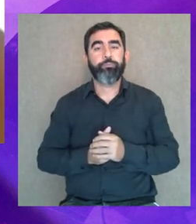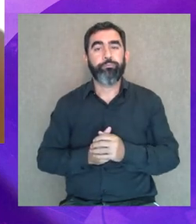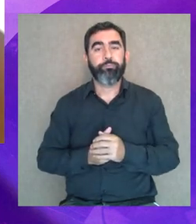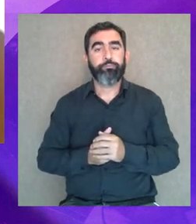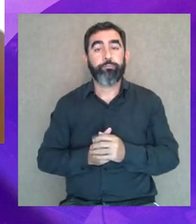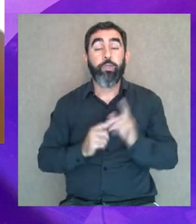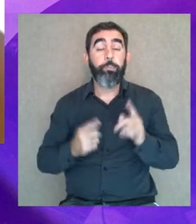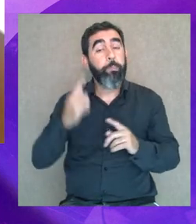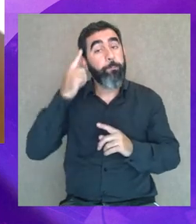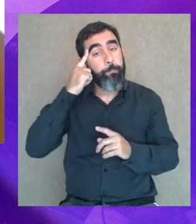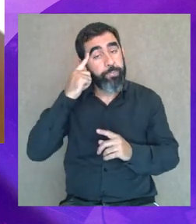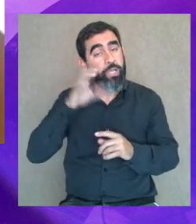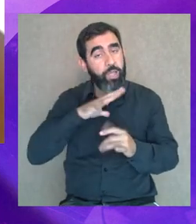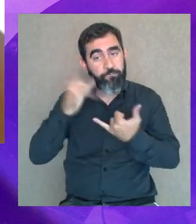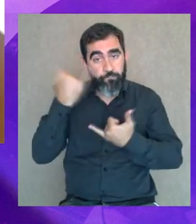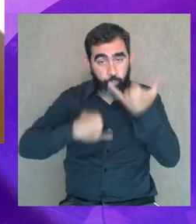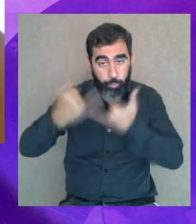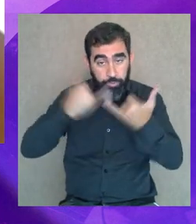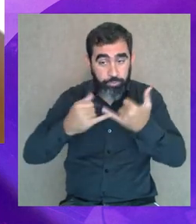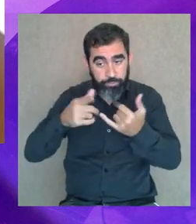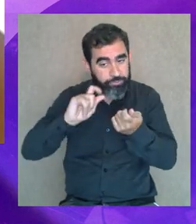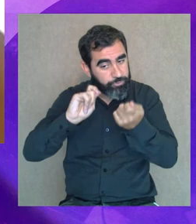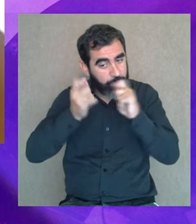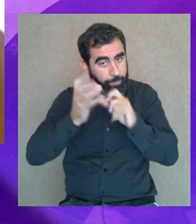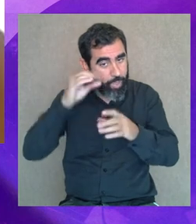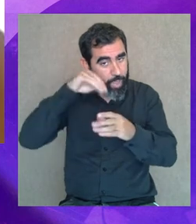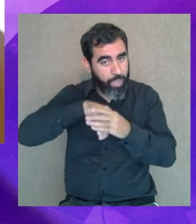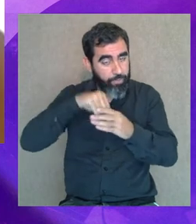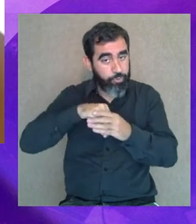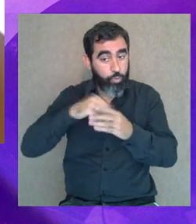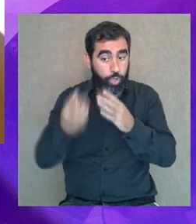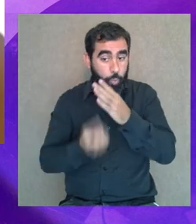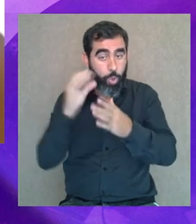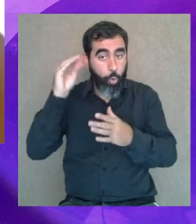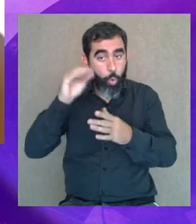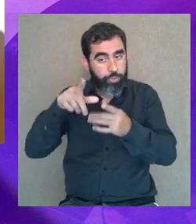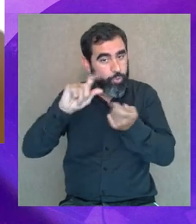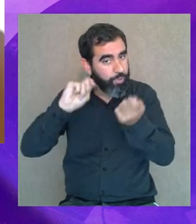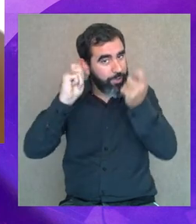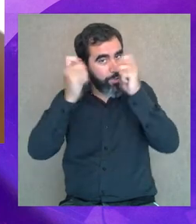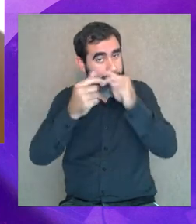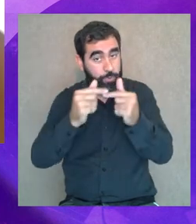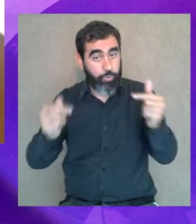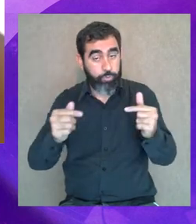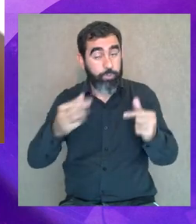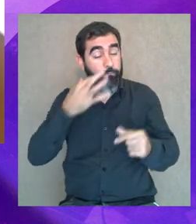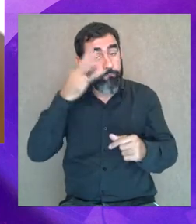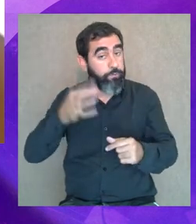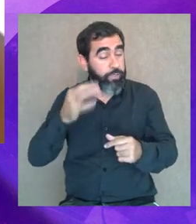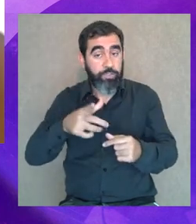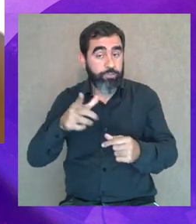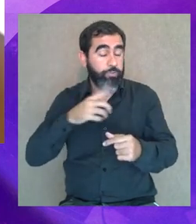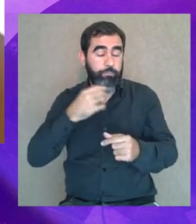bueno también pensar que tenemos una información que eso se está transformando que las generaciones nuevas la transformaron eso es realmente